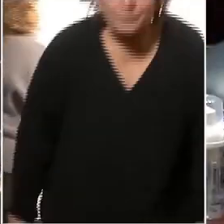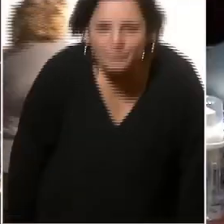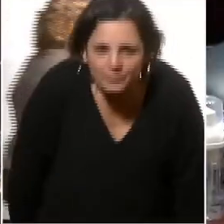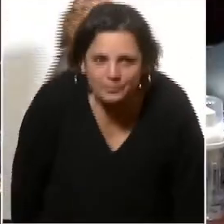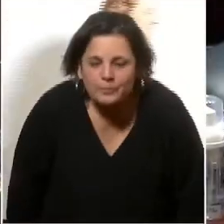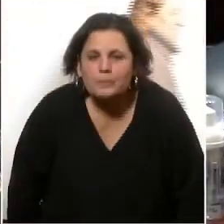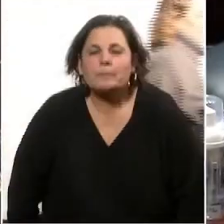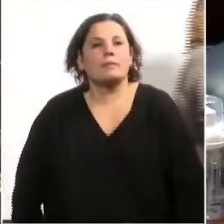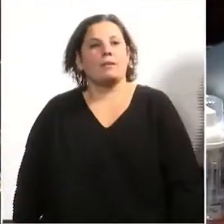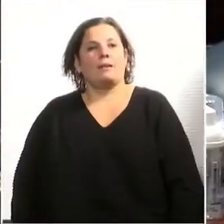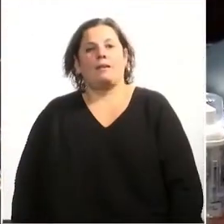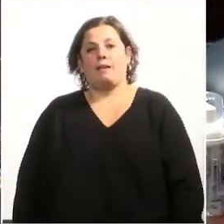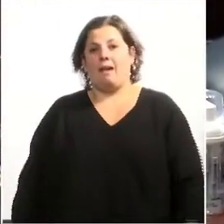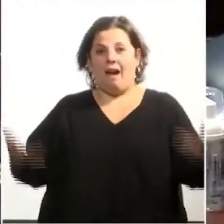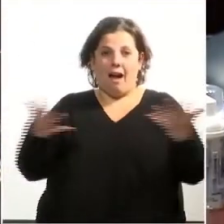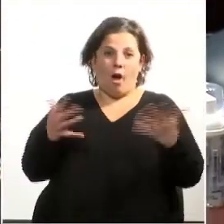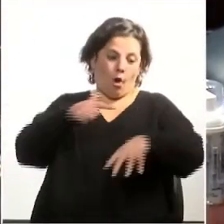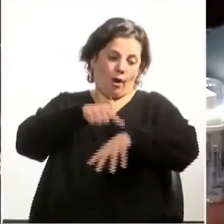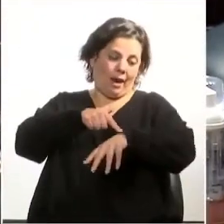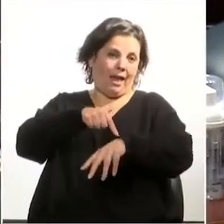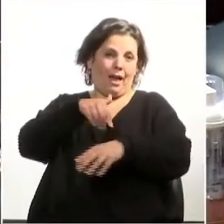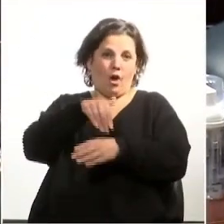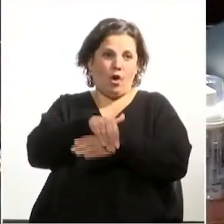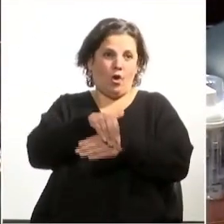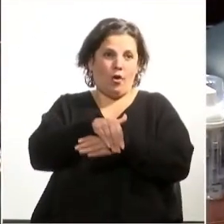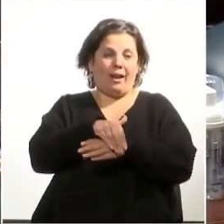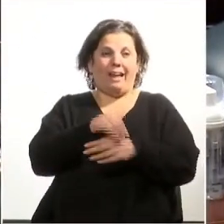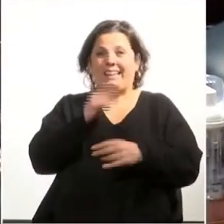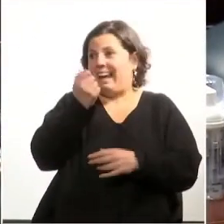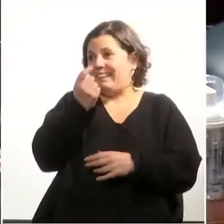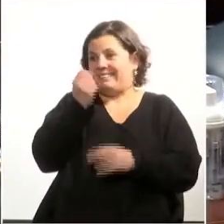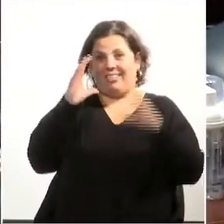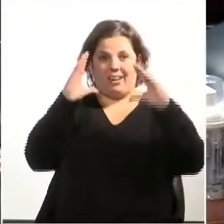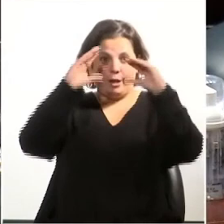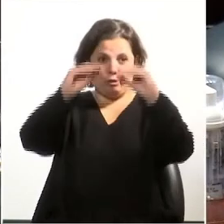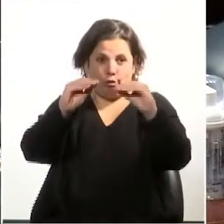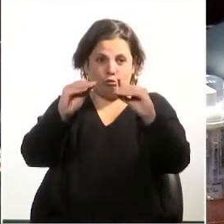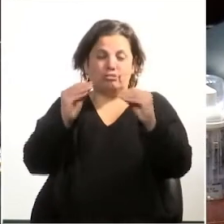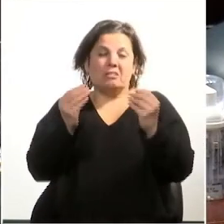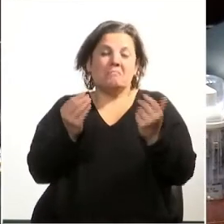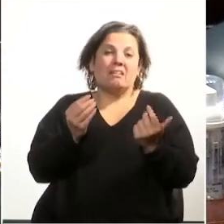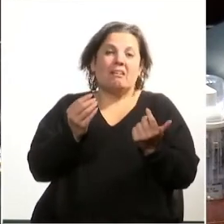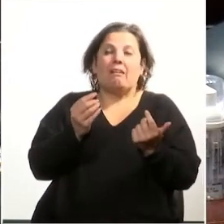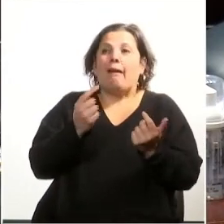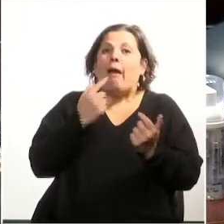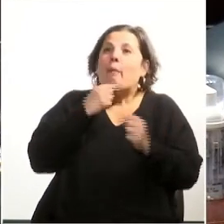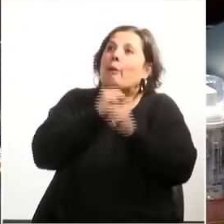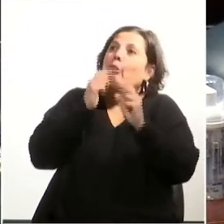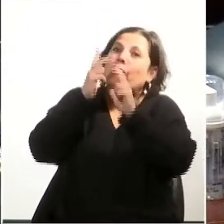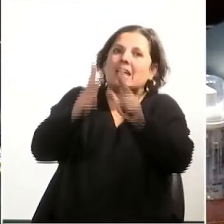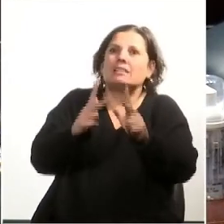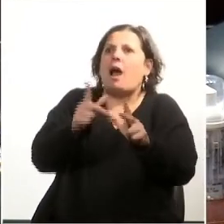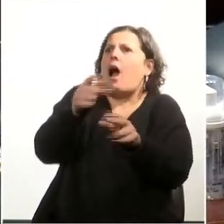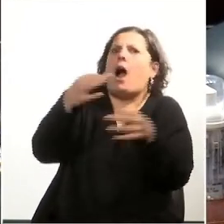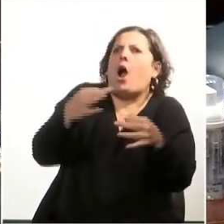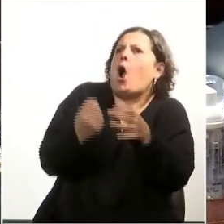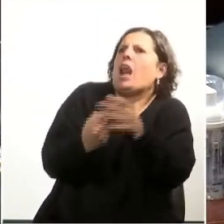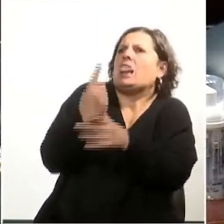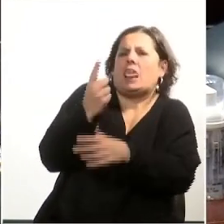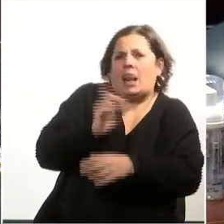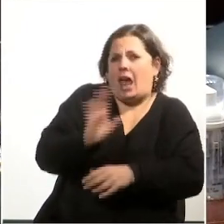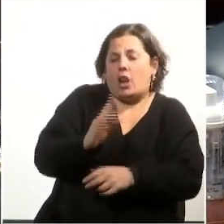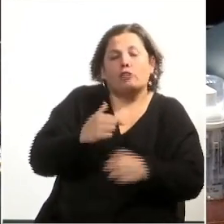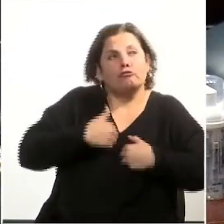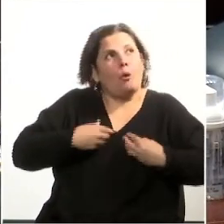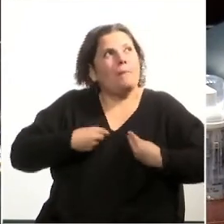Bueno, a esta altura del día, por no decir casi de la noche, es poco lo original que se puede decir y yo me siento